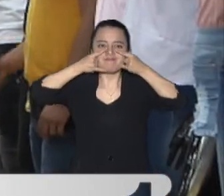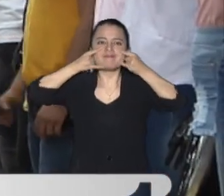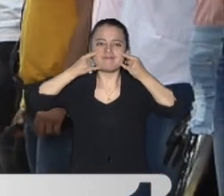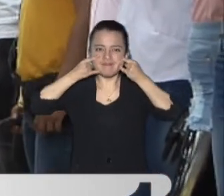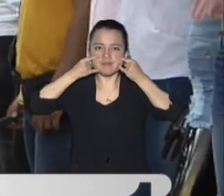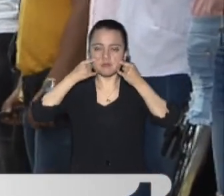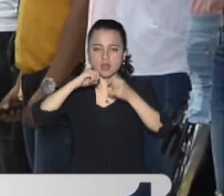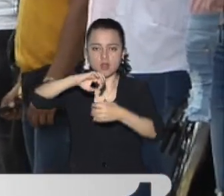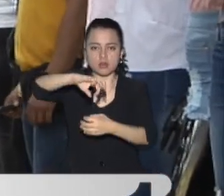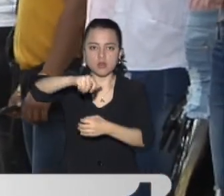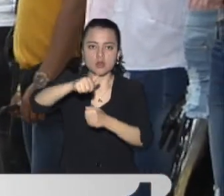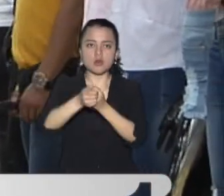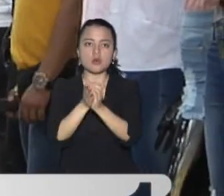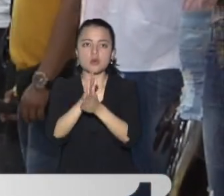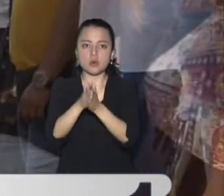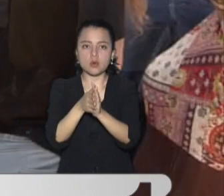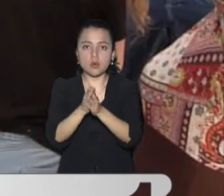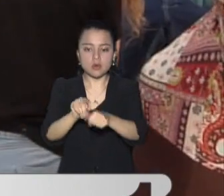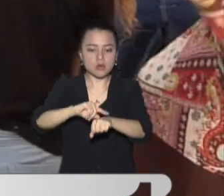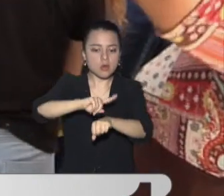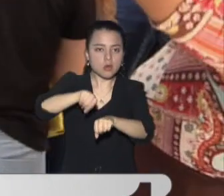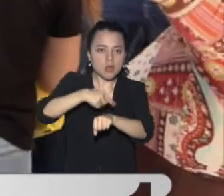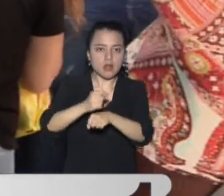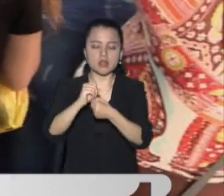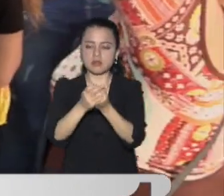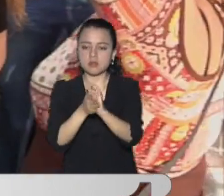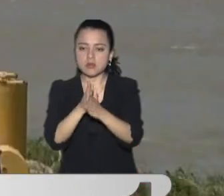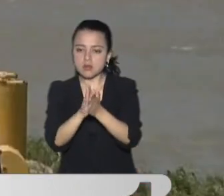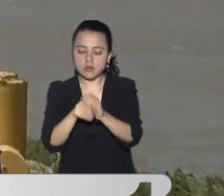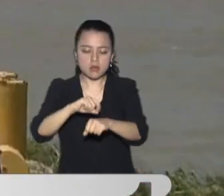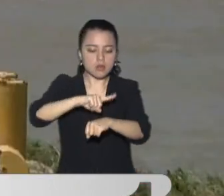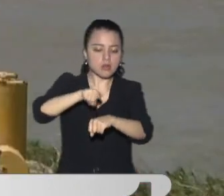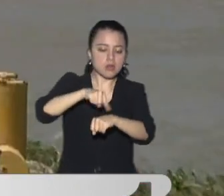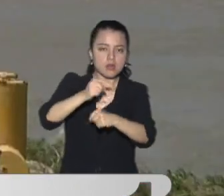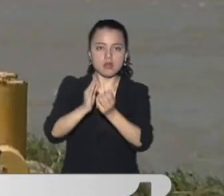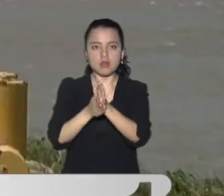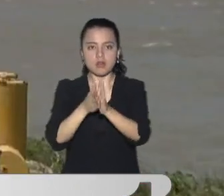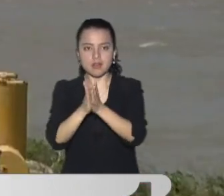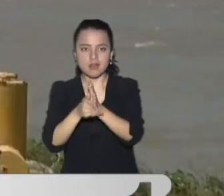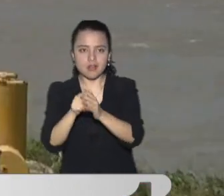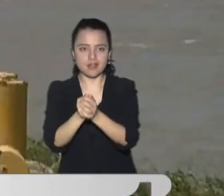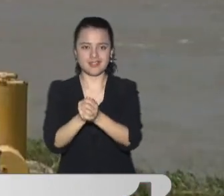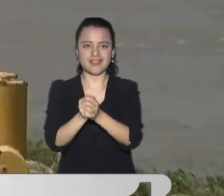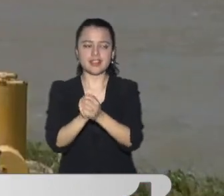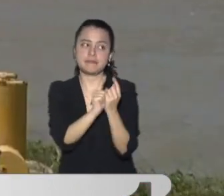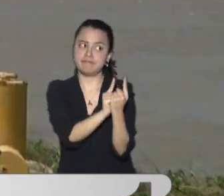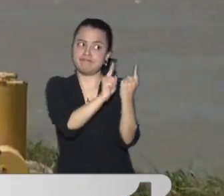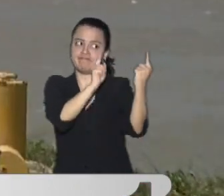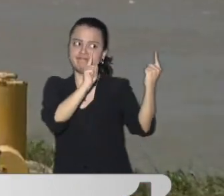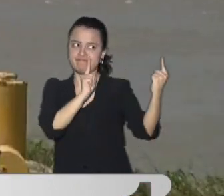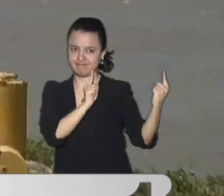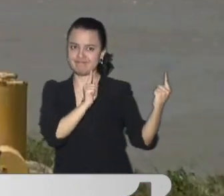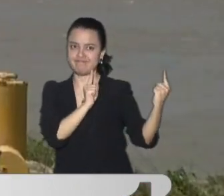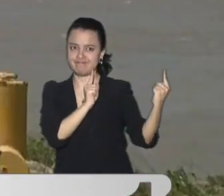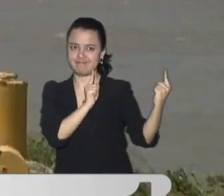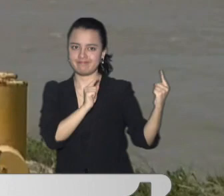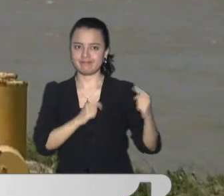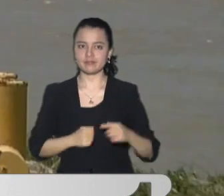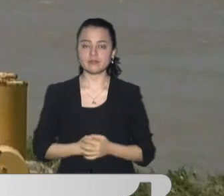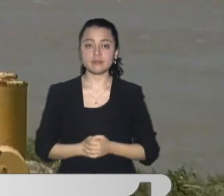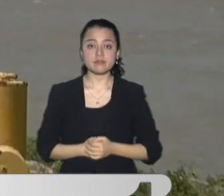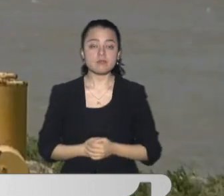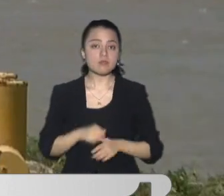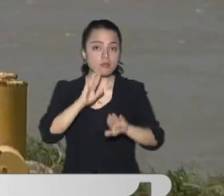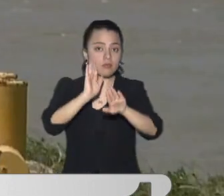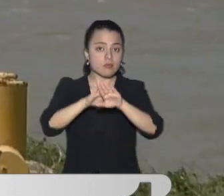o desinfección constante de manos y distanciamiento físico. La Capitanía de Puerto, la DIMAR, se ha emitido en las últimas horas